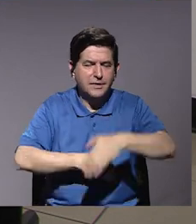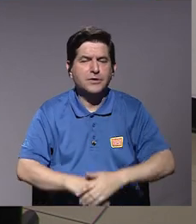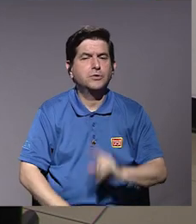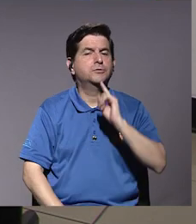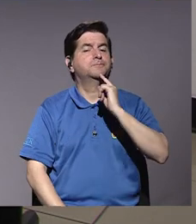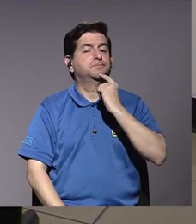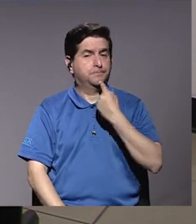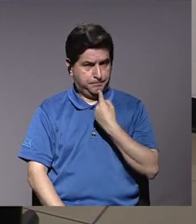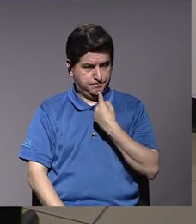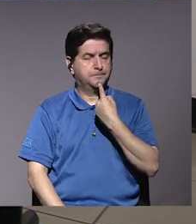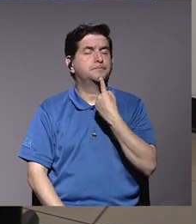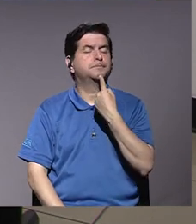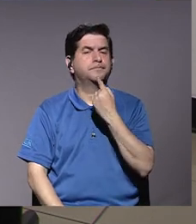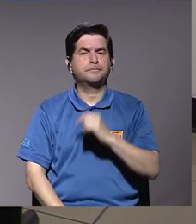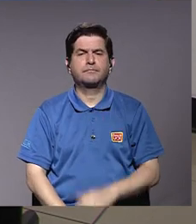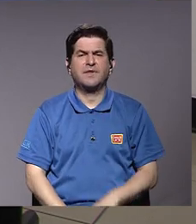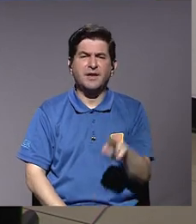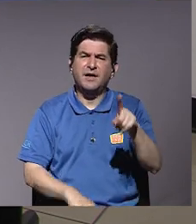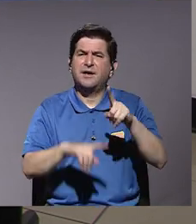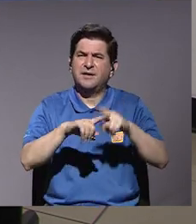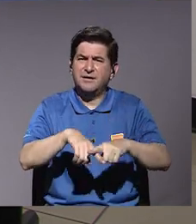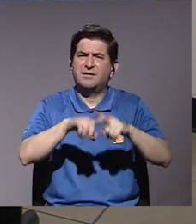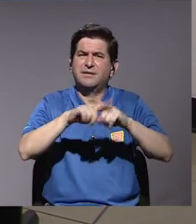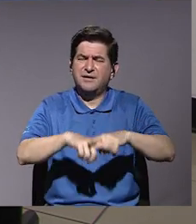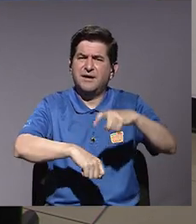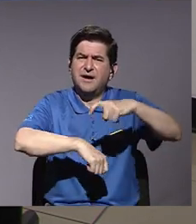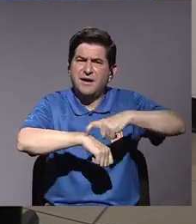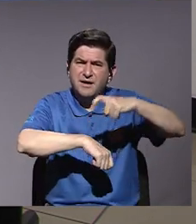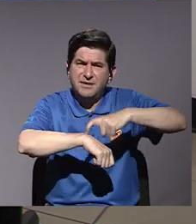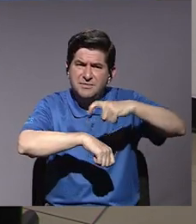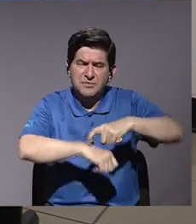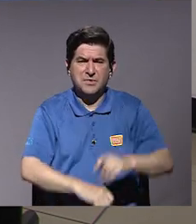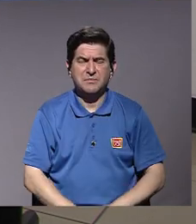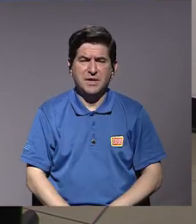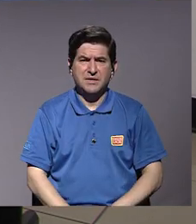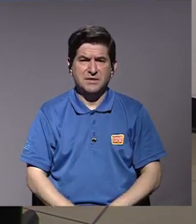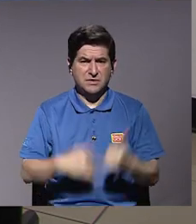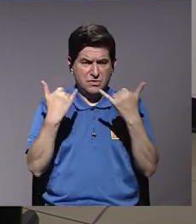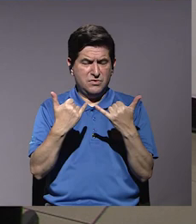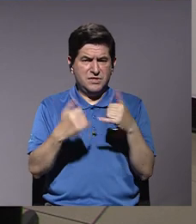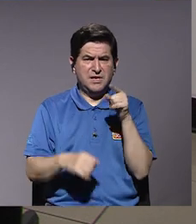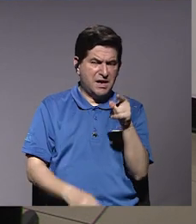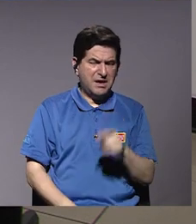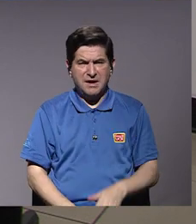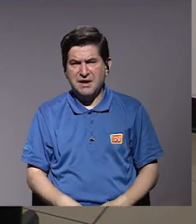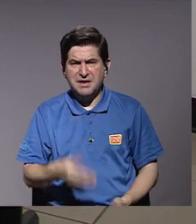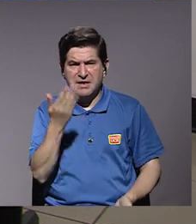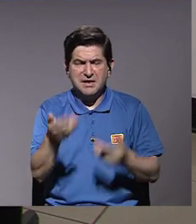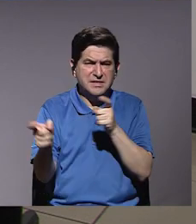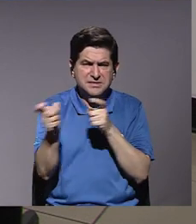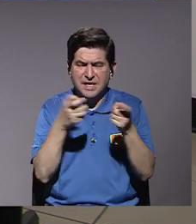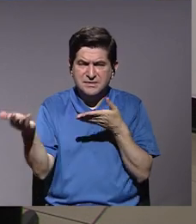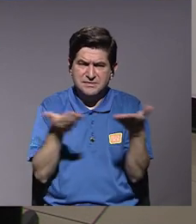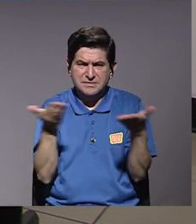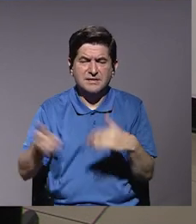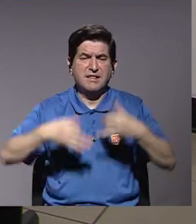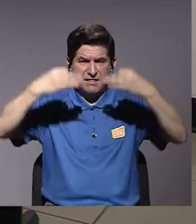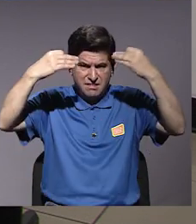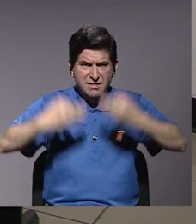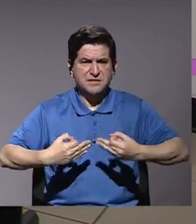un poco más serio. Y eso va a depender, o sea, en el momento que llega a la Contraloría y ven,